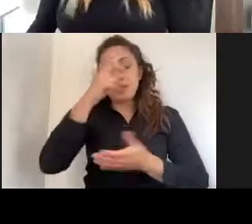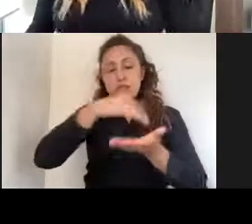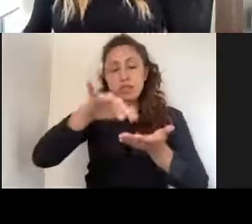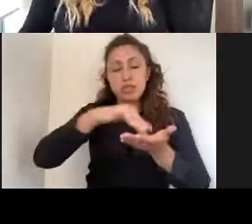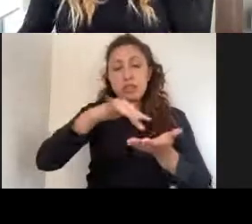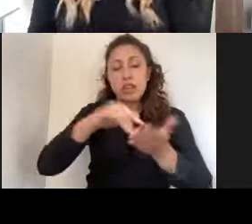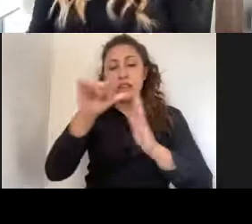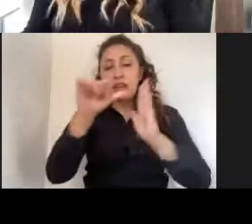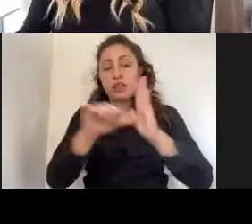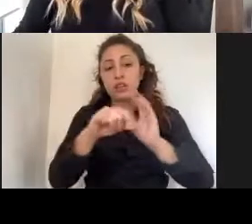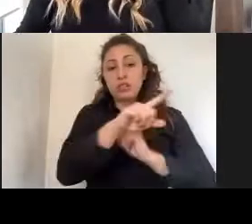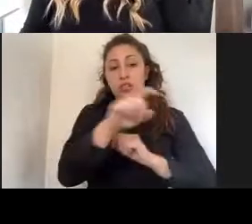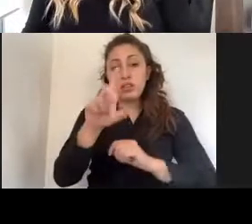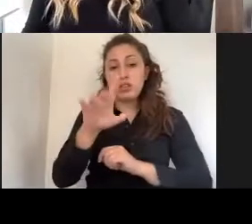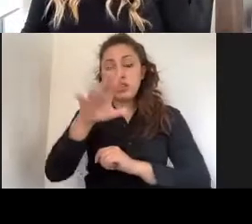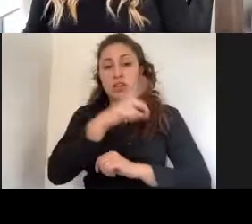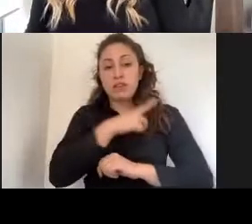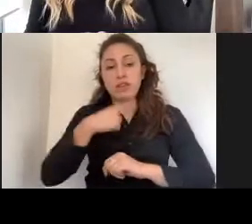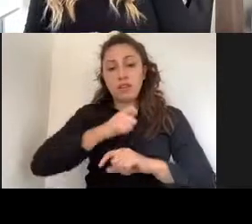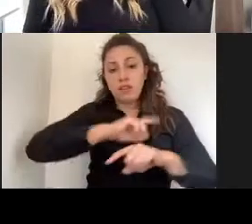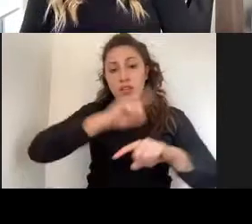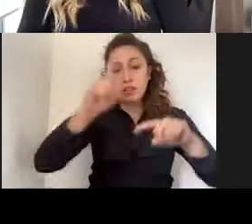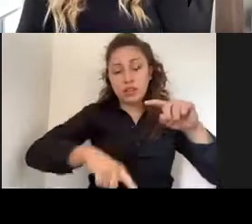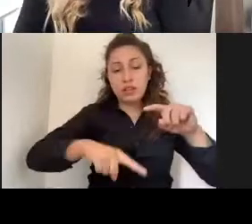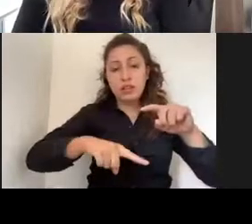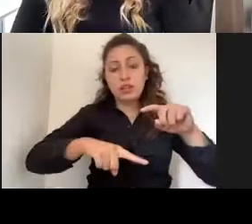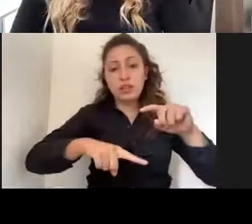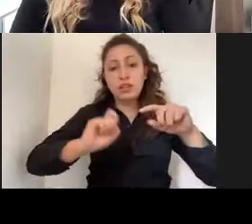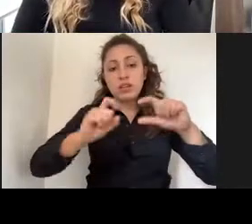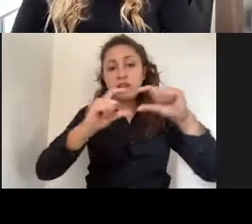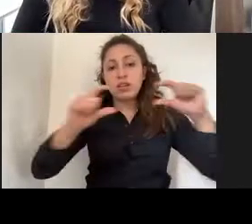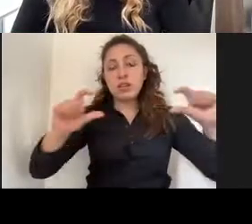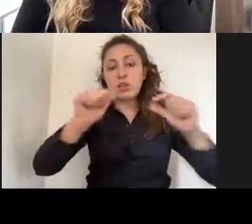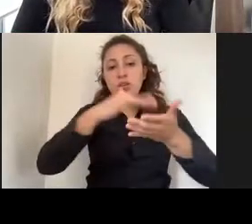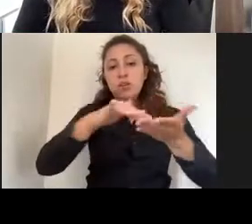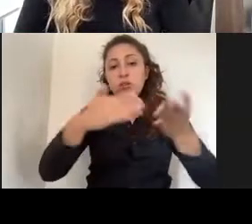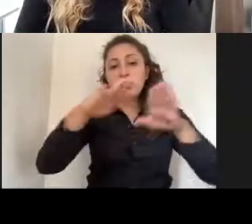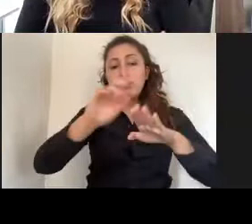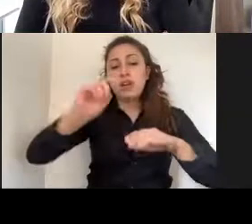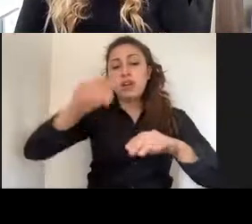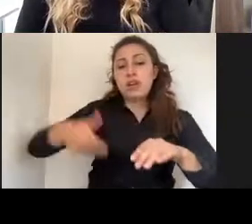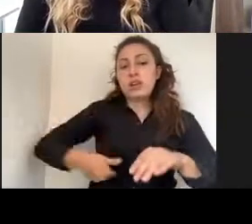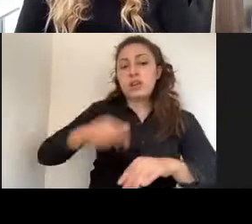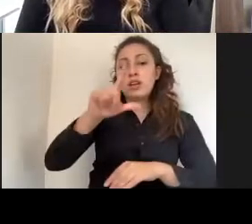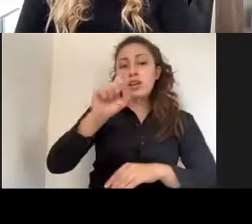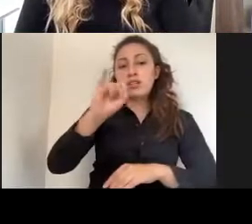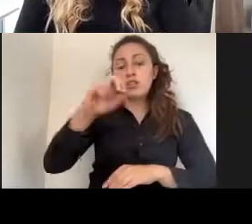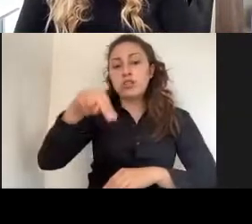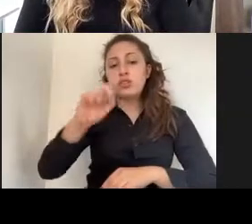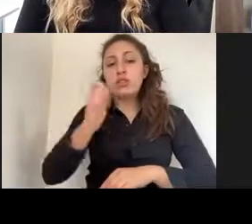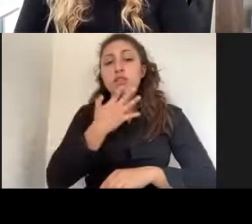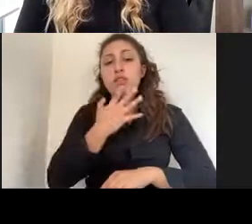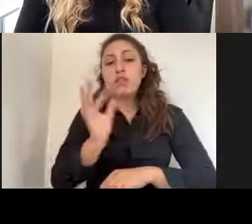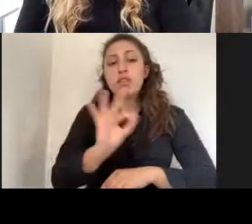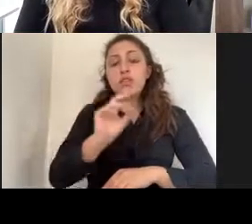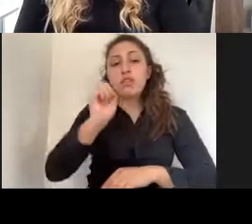artículo 135 se debe suprimir la parte que hace referencia a las lesiones simples que no pongan en peligro la vida y tarden en